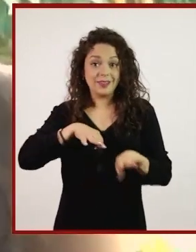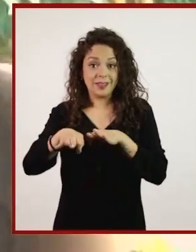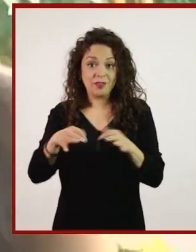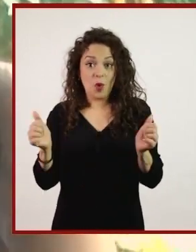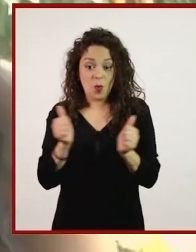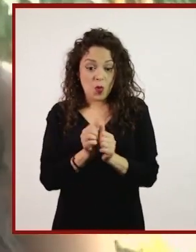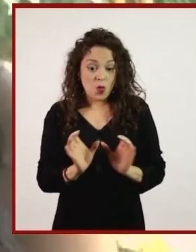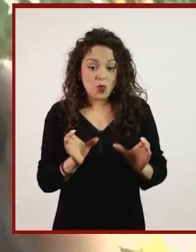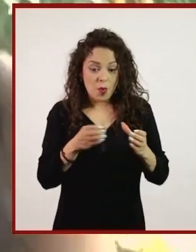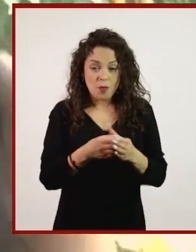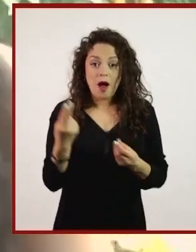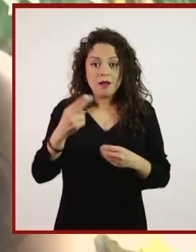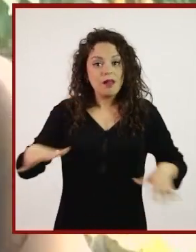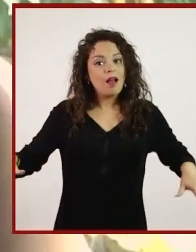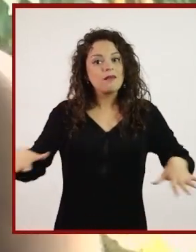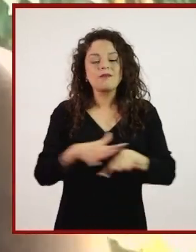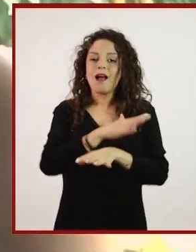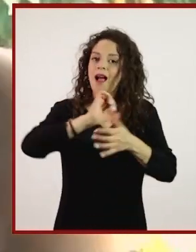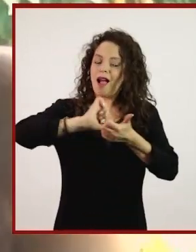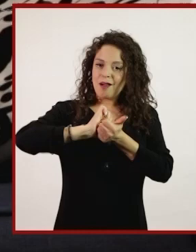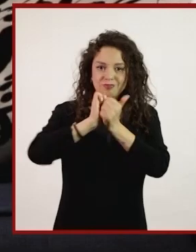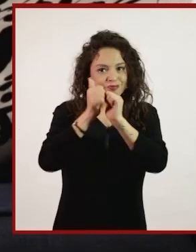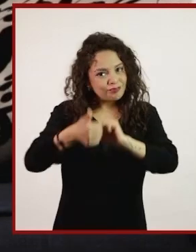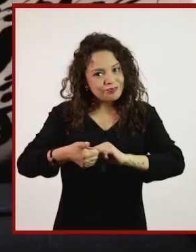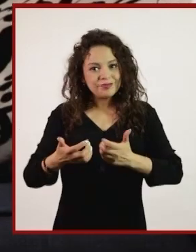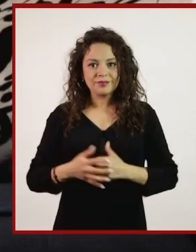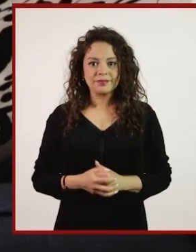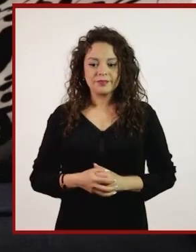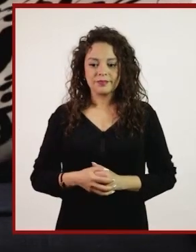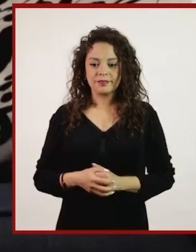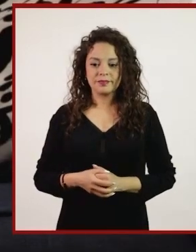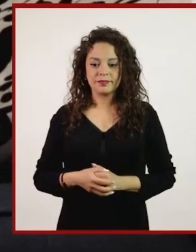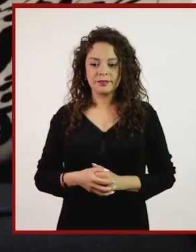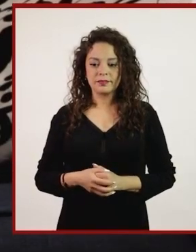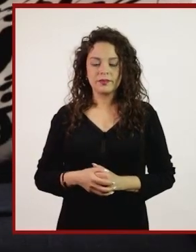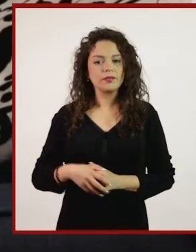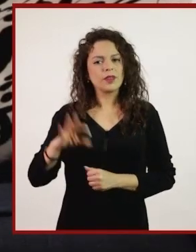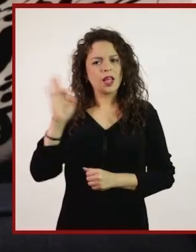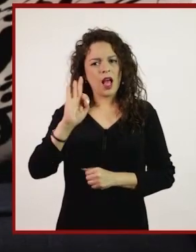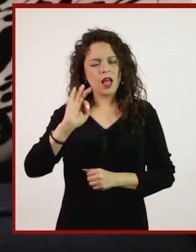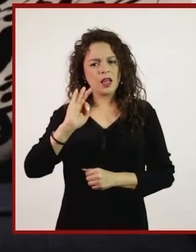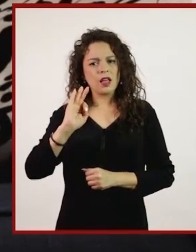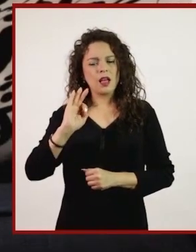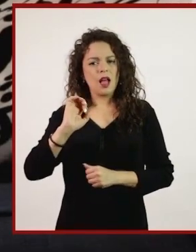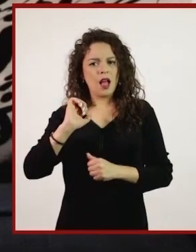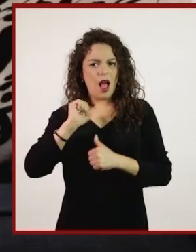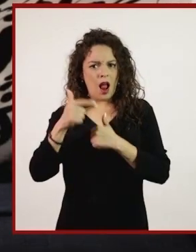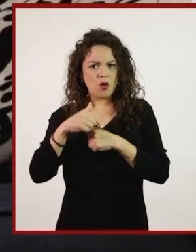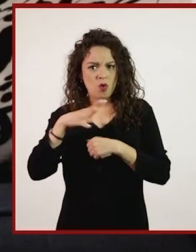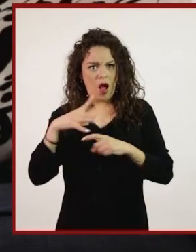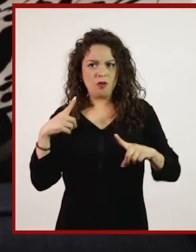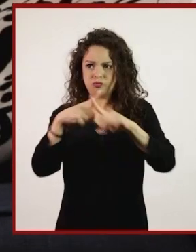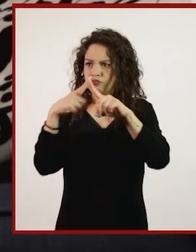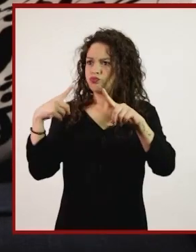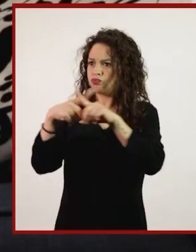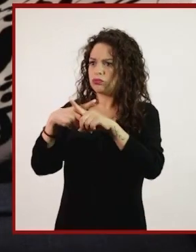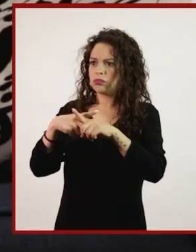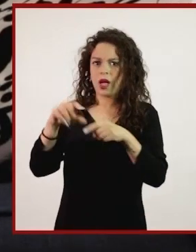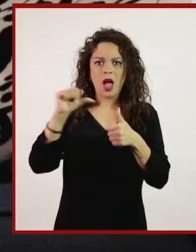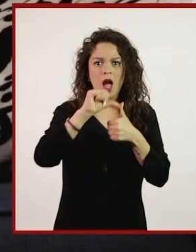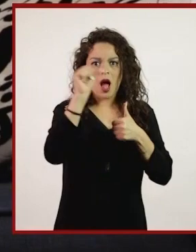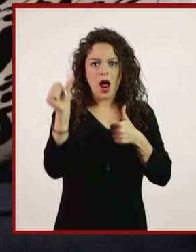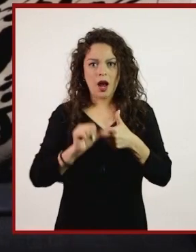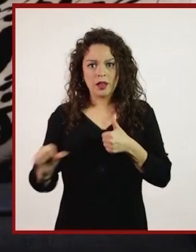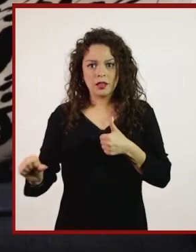arte y la sociedad, aquí y ahora, ¿qué necesitamos cambiar y transformar? ¿Cuáles son los argumentos en contra, si es que lo hay, de que el arte